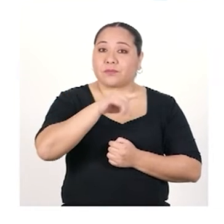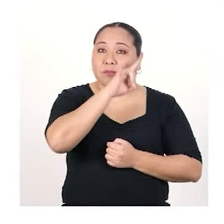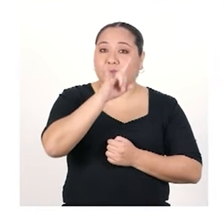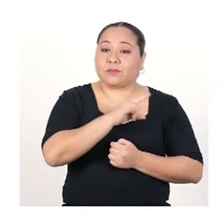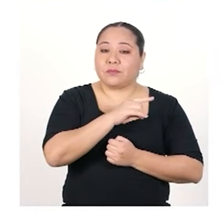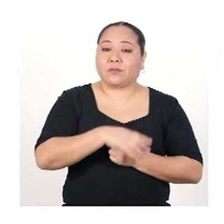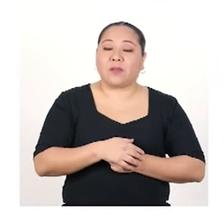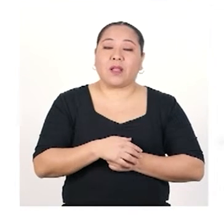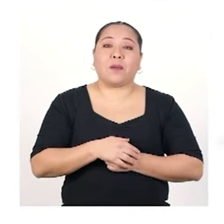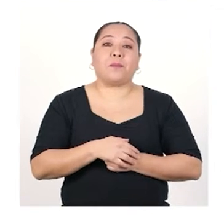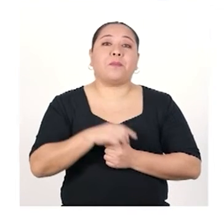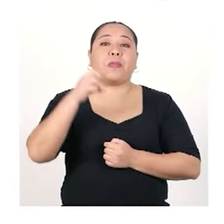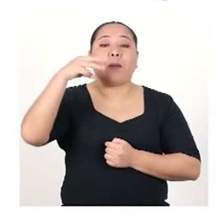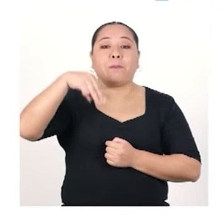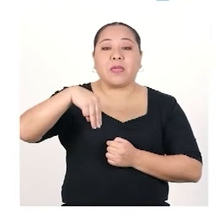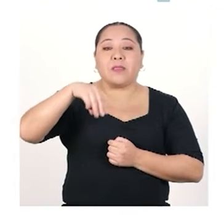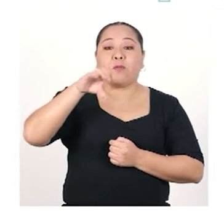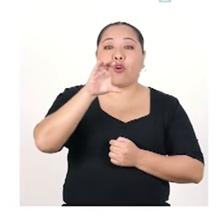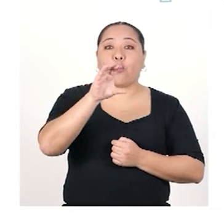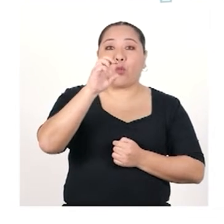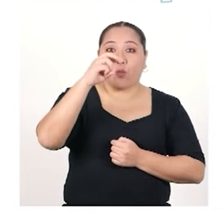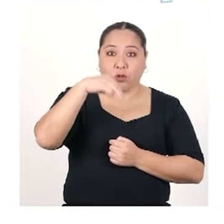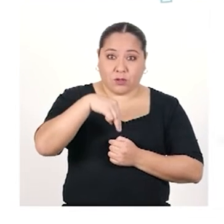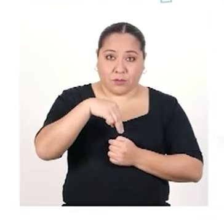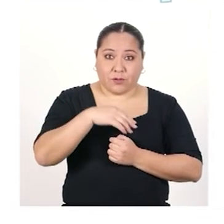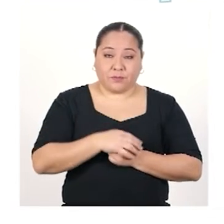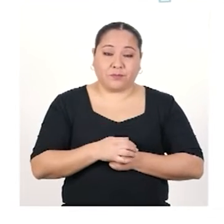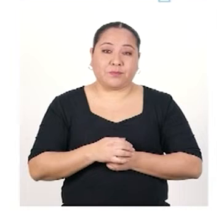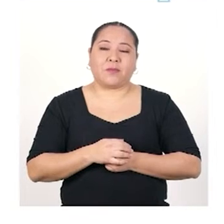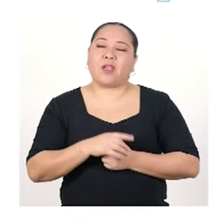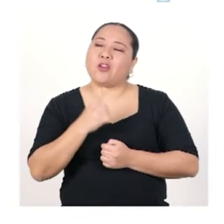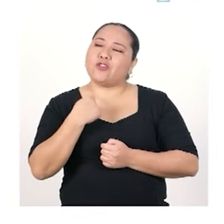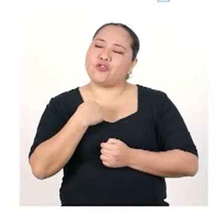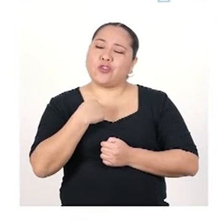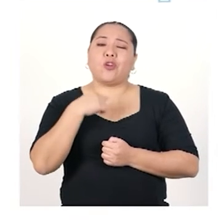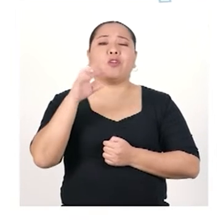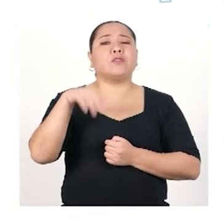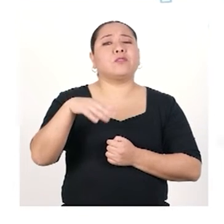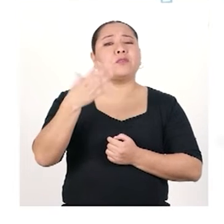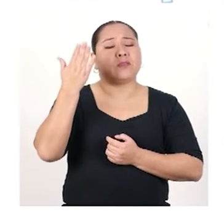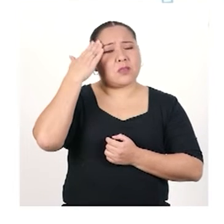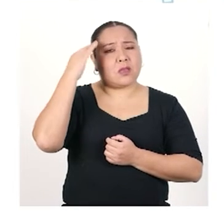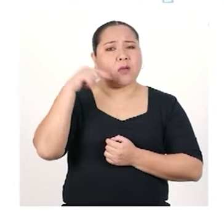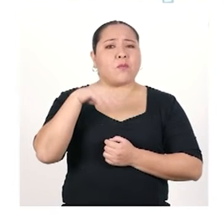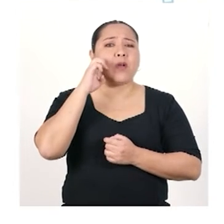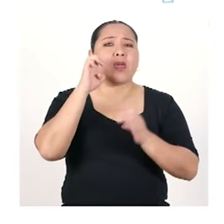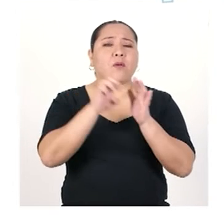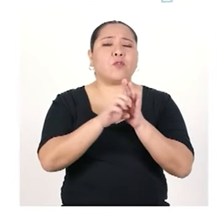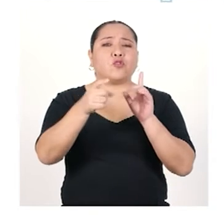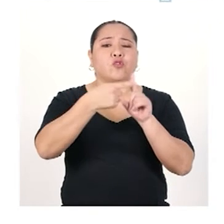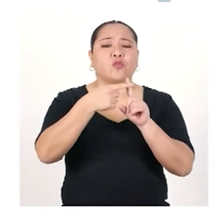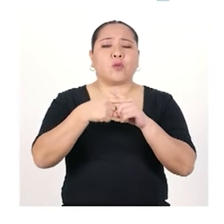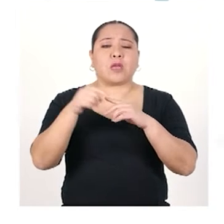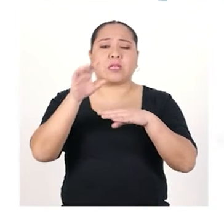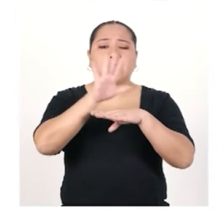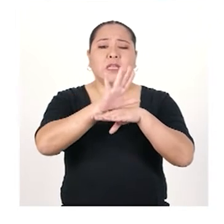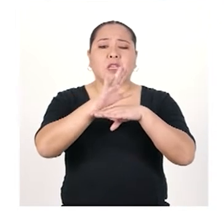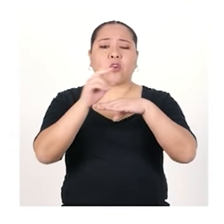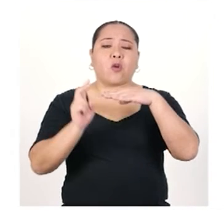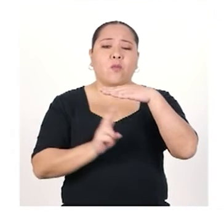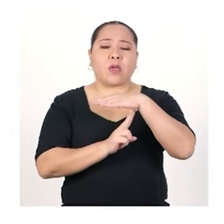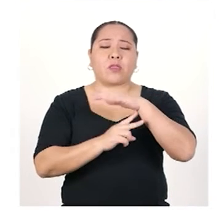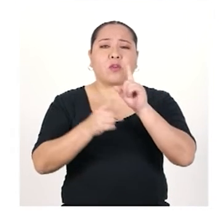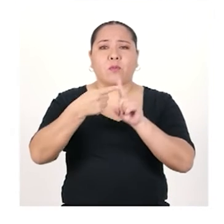En este utilizaremos el método de mínimo común múltiplo. Yo sé hacer eso. Por ejemplo, si sumamos